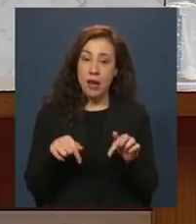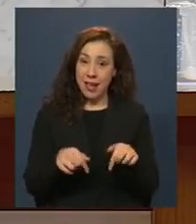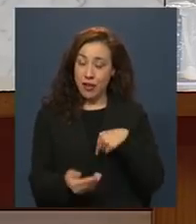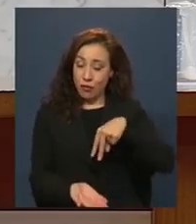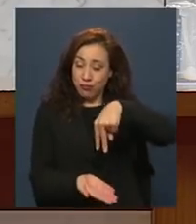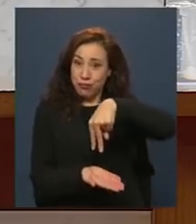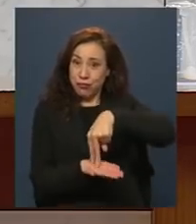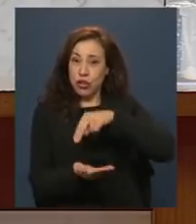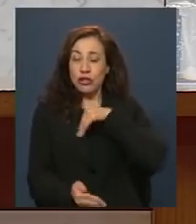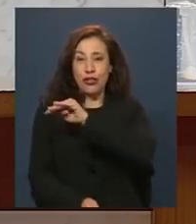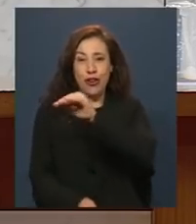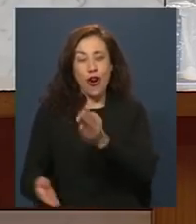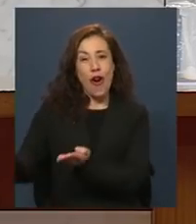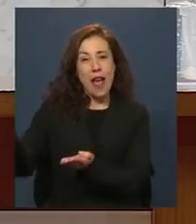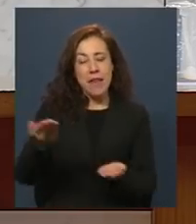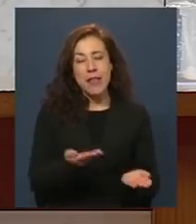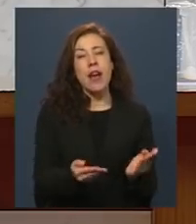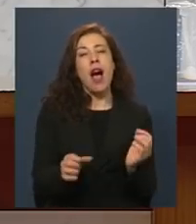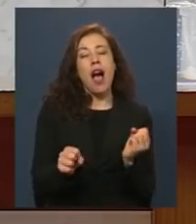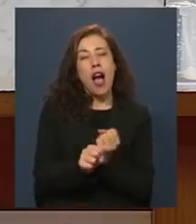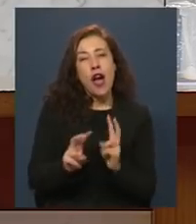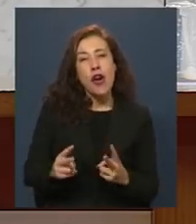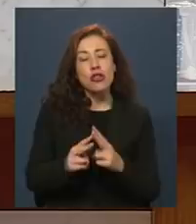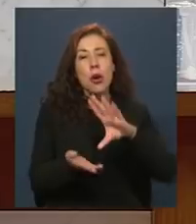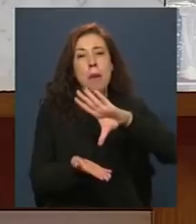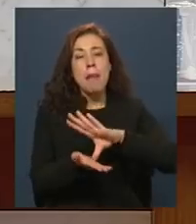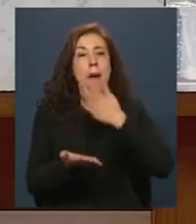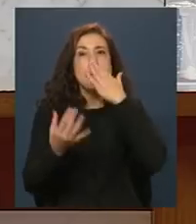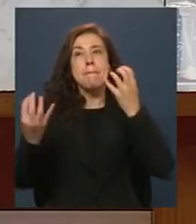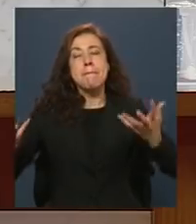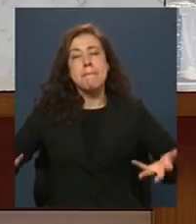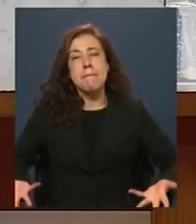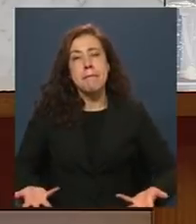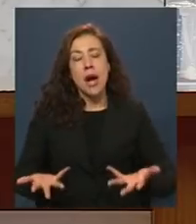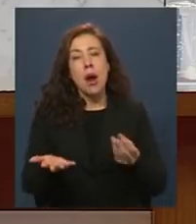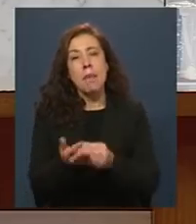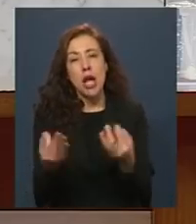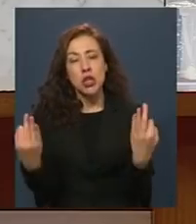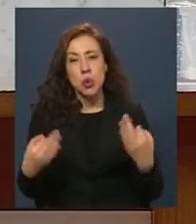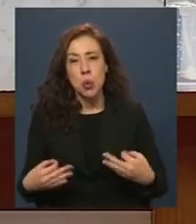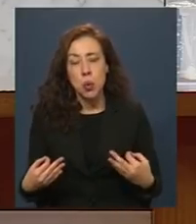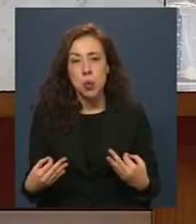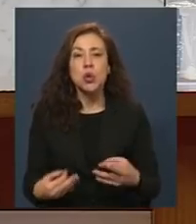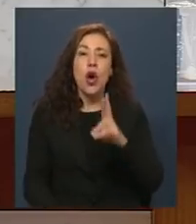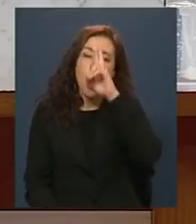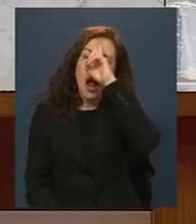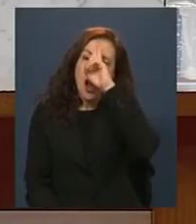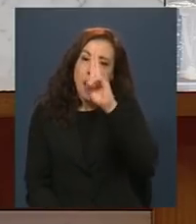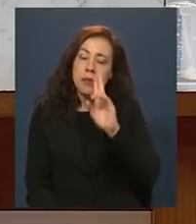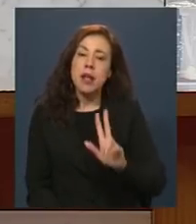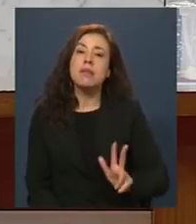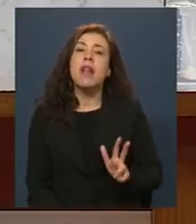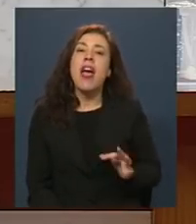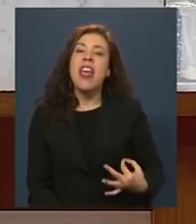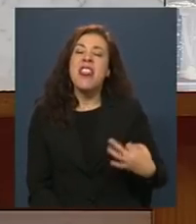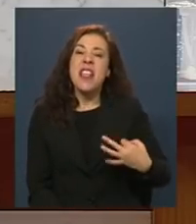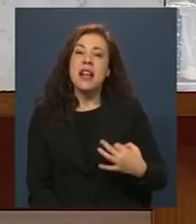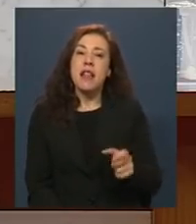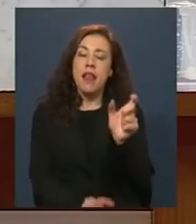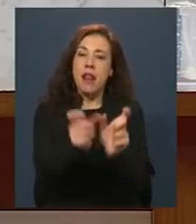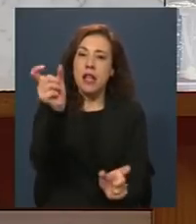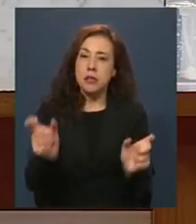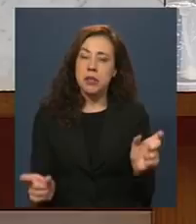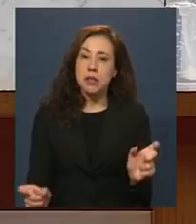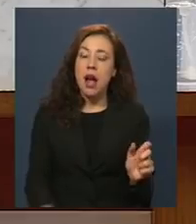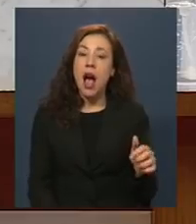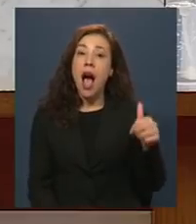quiero invitarlos a construir un país más próspero, más justo, más respetuoso de la dignidad de su gente.